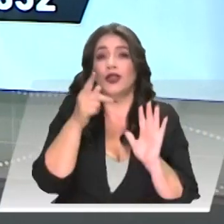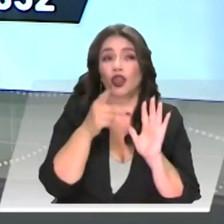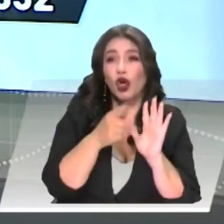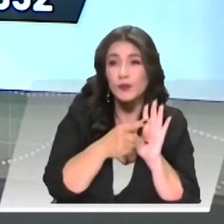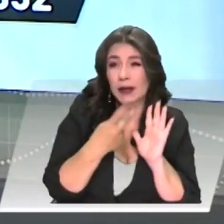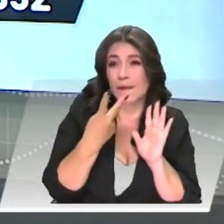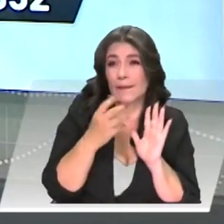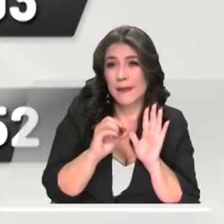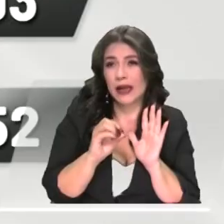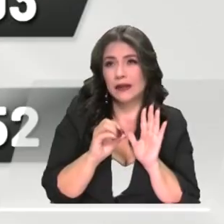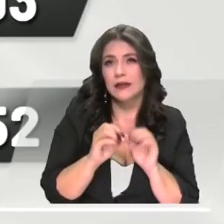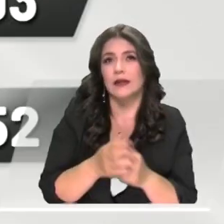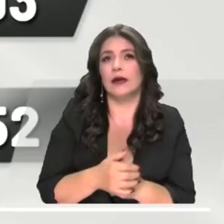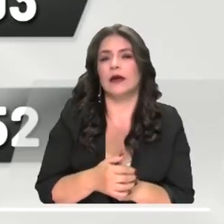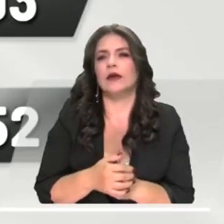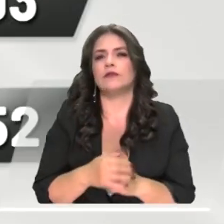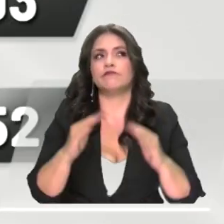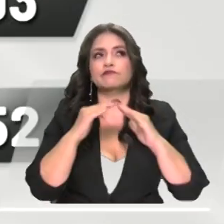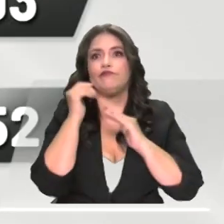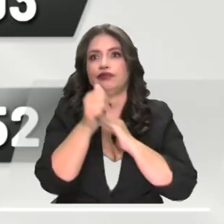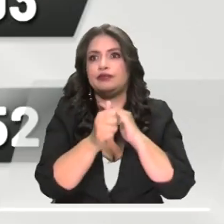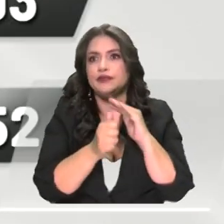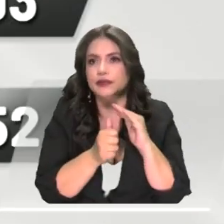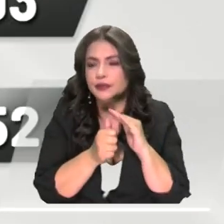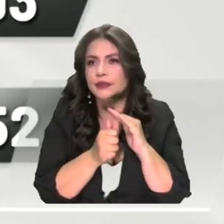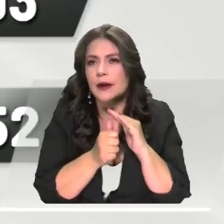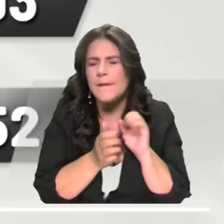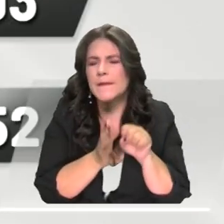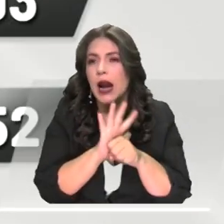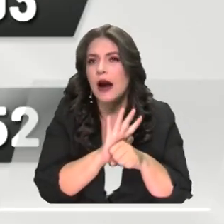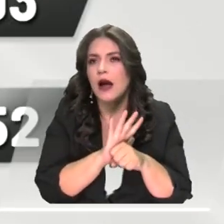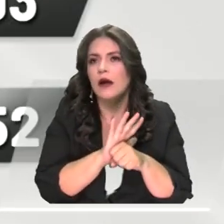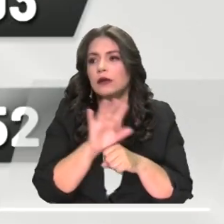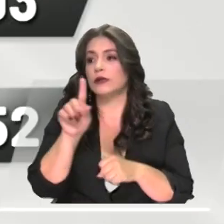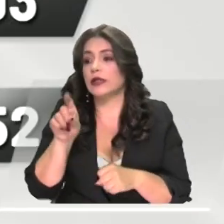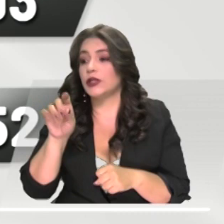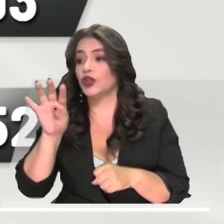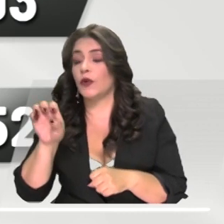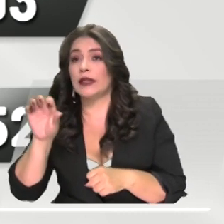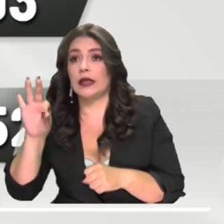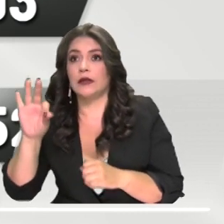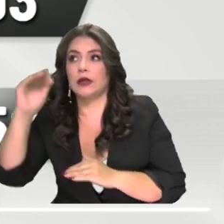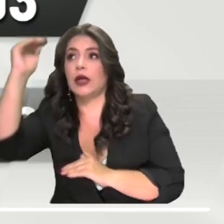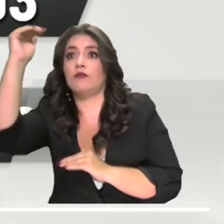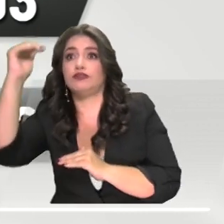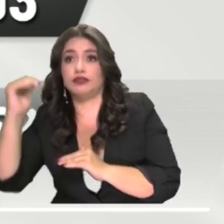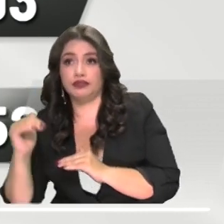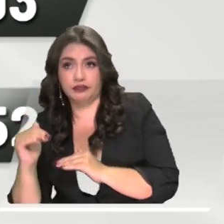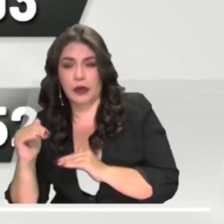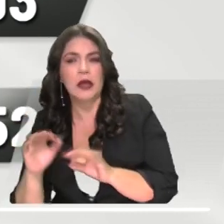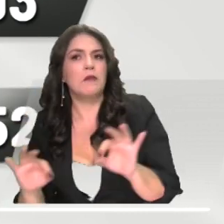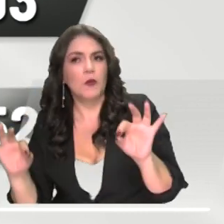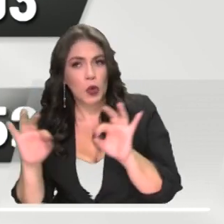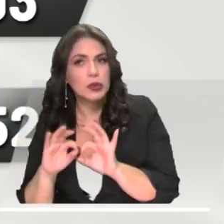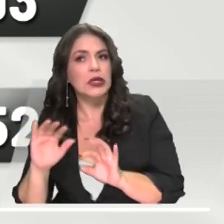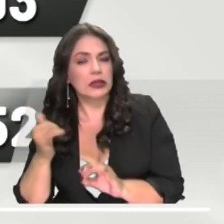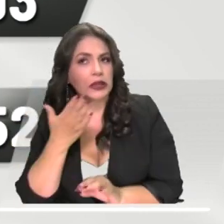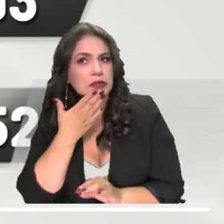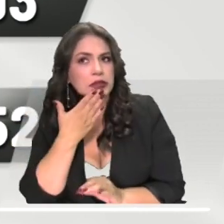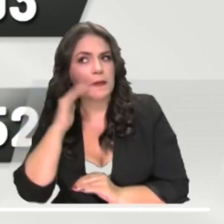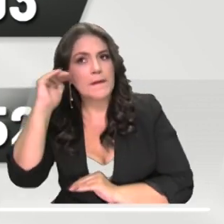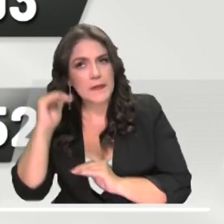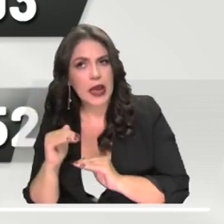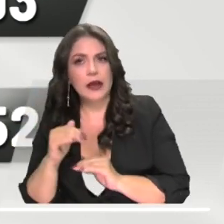2020, por supuesto, el año del confinamiento durante la pandemia, se registra una disminución importante con 693